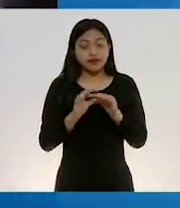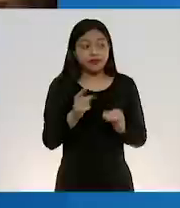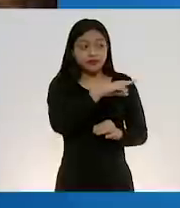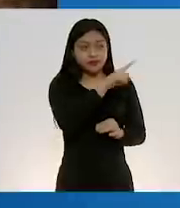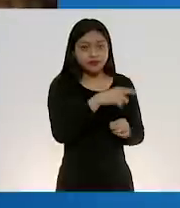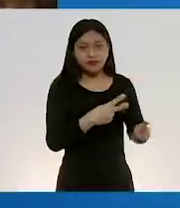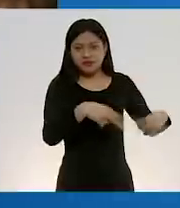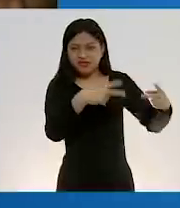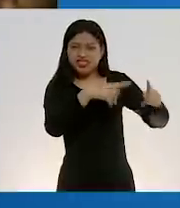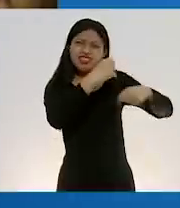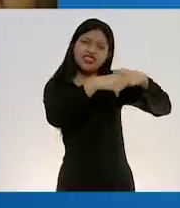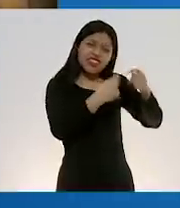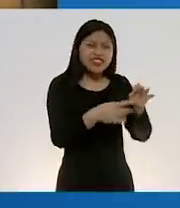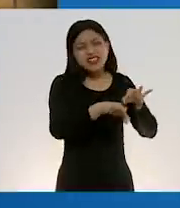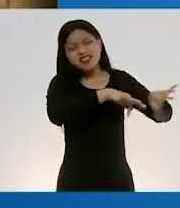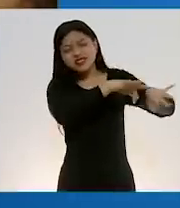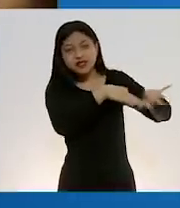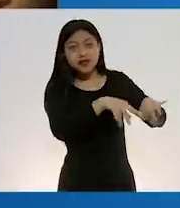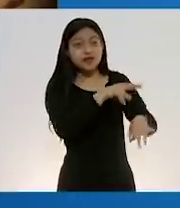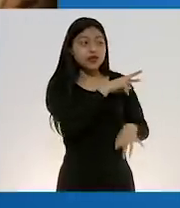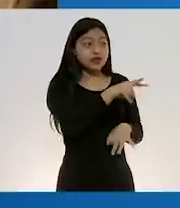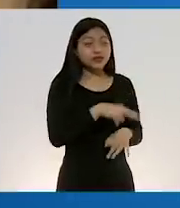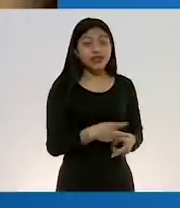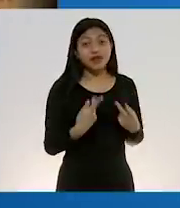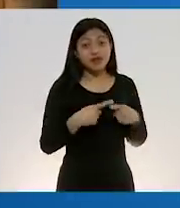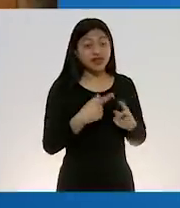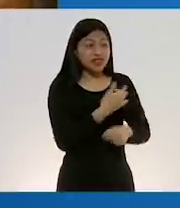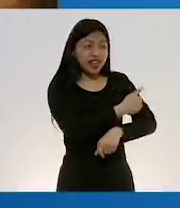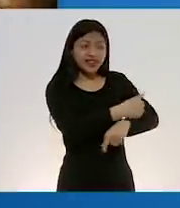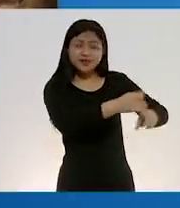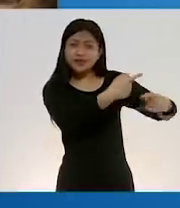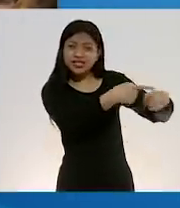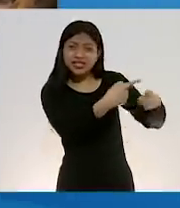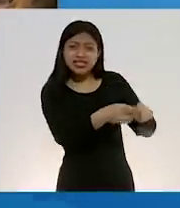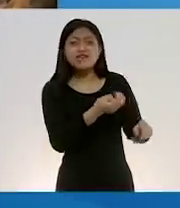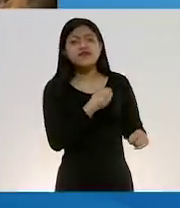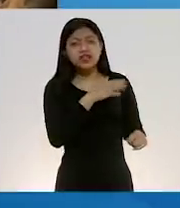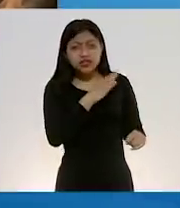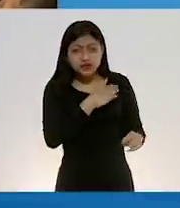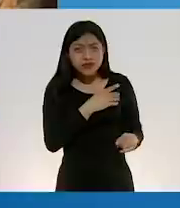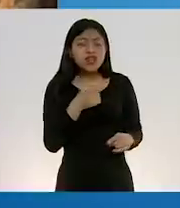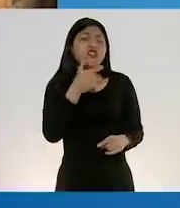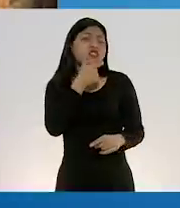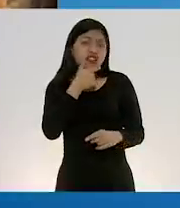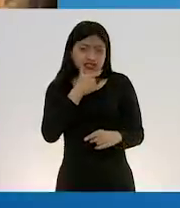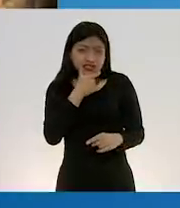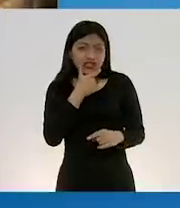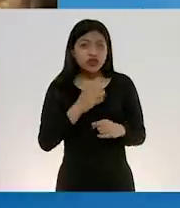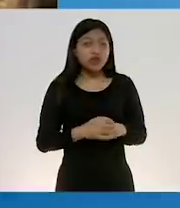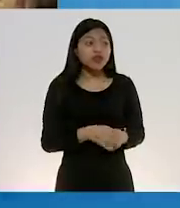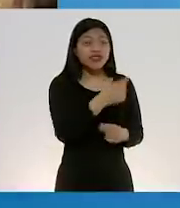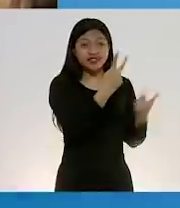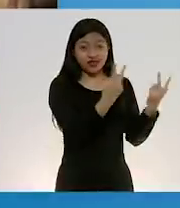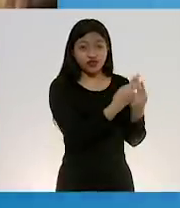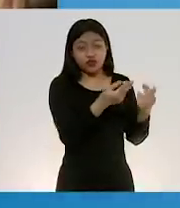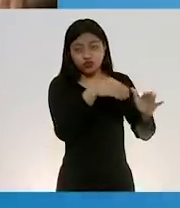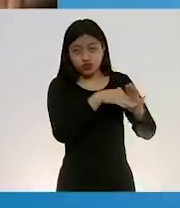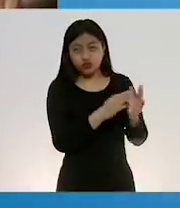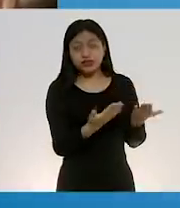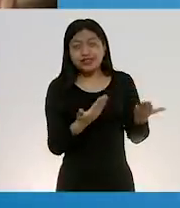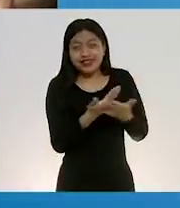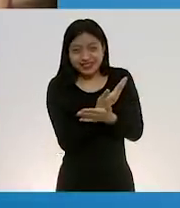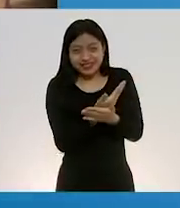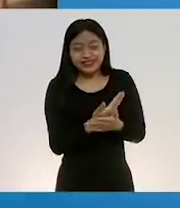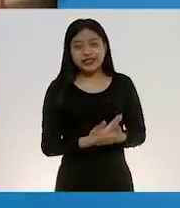trabajan. En esta clase hay familias de todas especies, españoles, europeos, criollos, blancos y